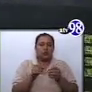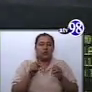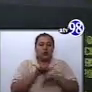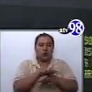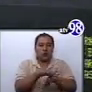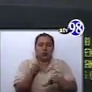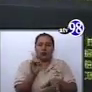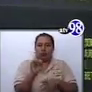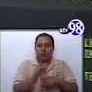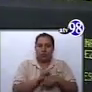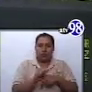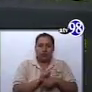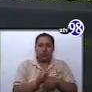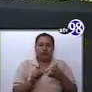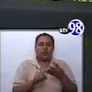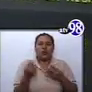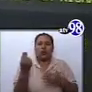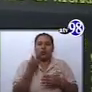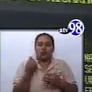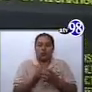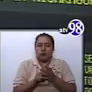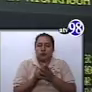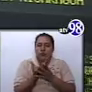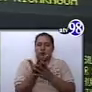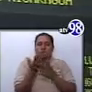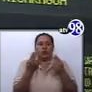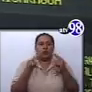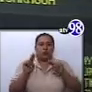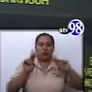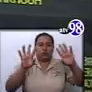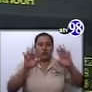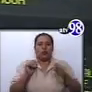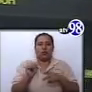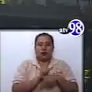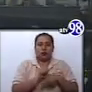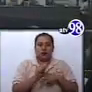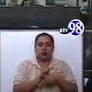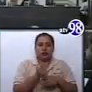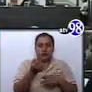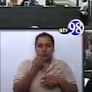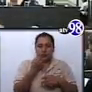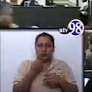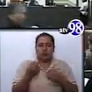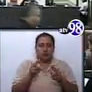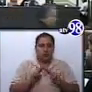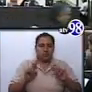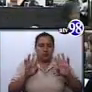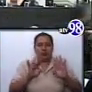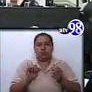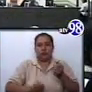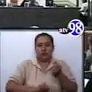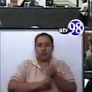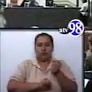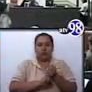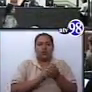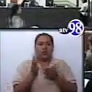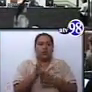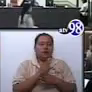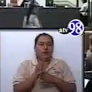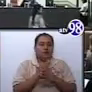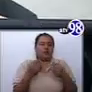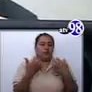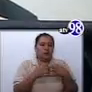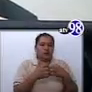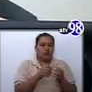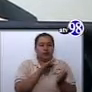de aplicación, uso de las plantas naturales, el ejercicio de la medicina natural, terapias complementarias y de productos